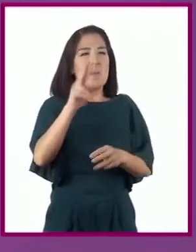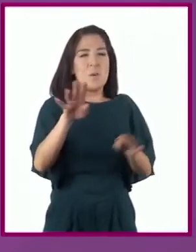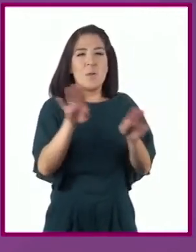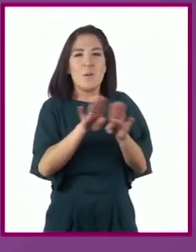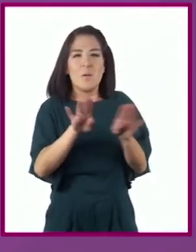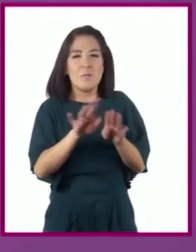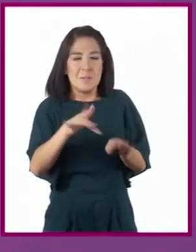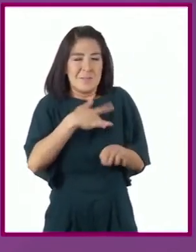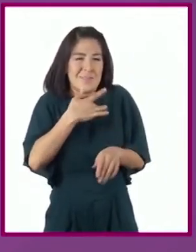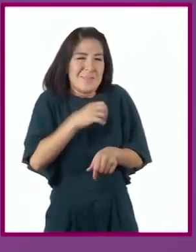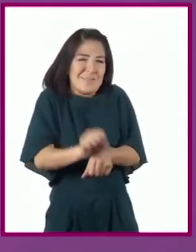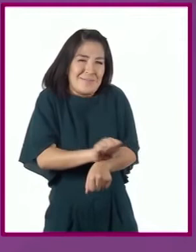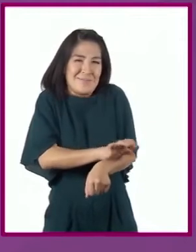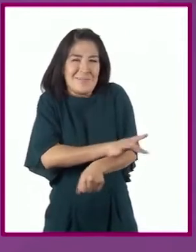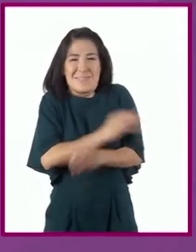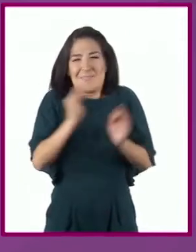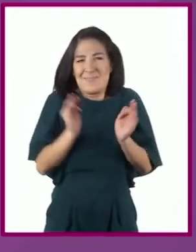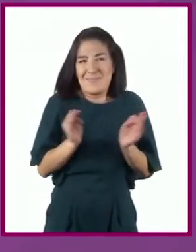y penetrantes.